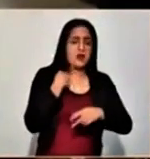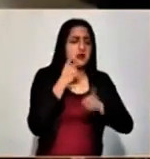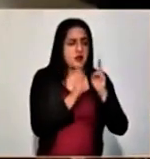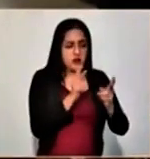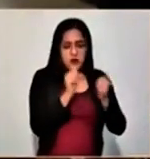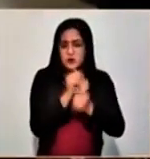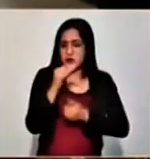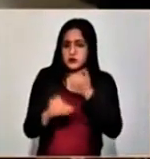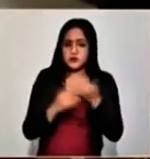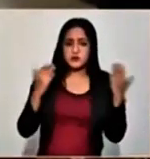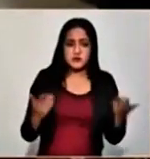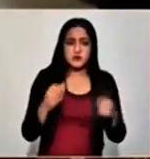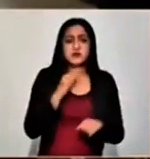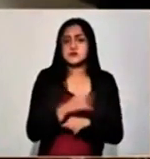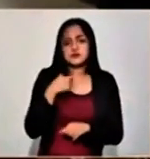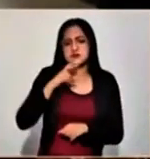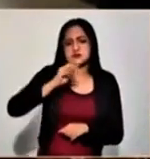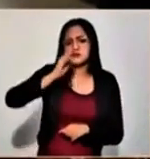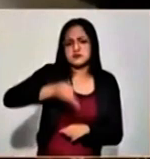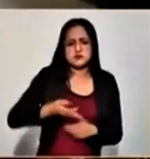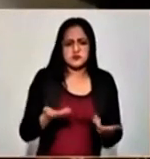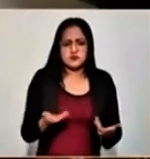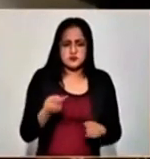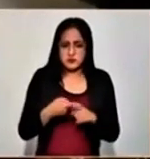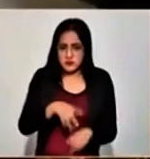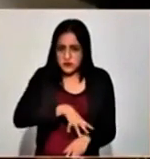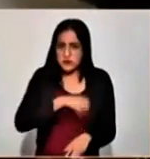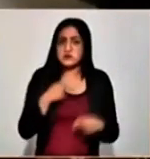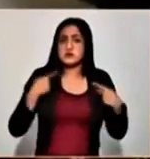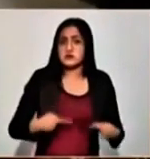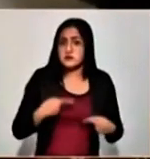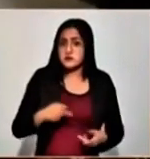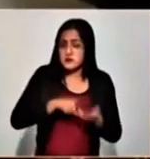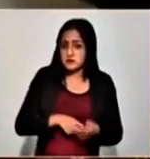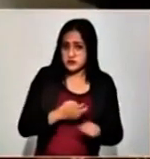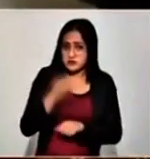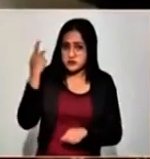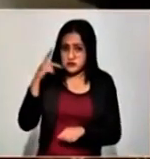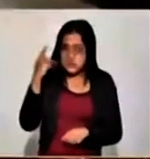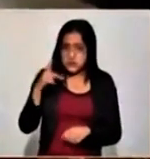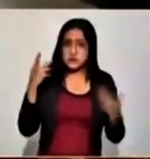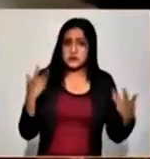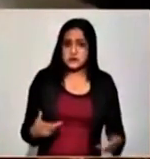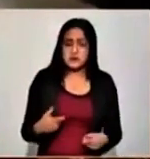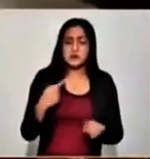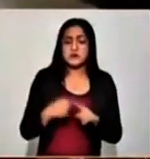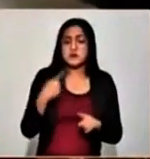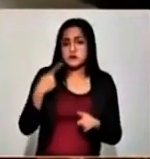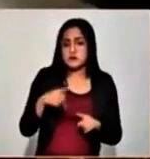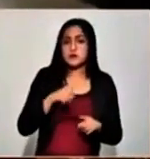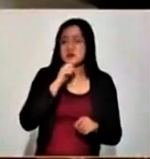ellos, pero no vamos a permitir el abuso a la gente en el estado de Puebla, en sus